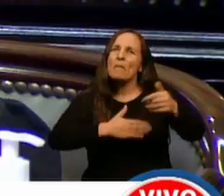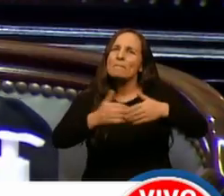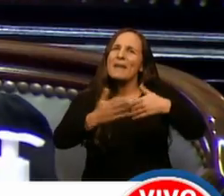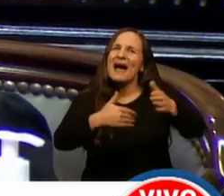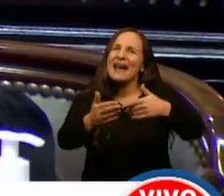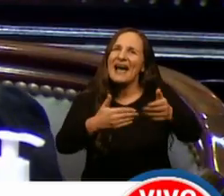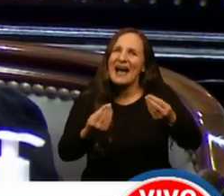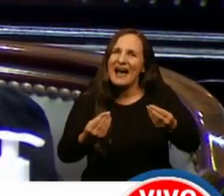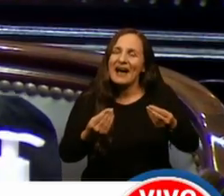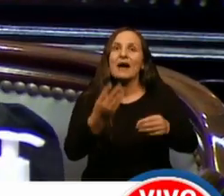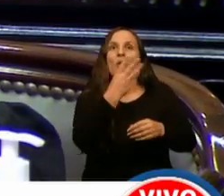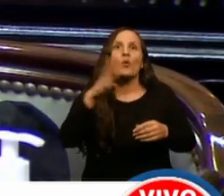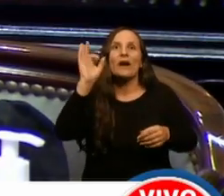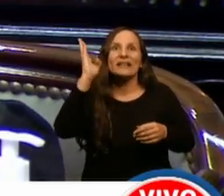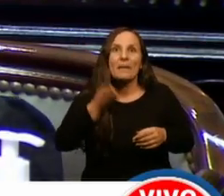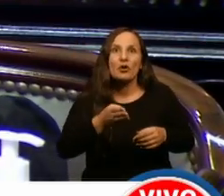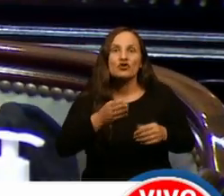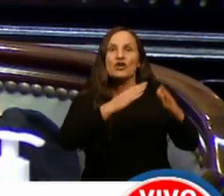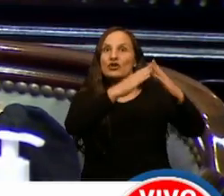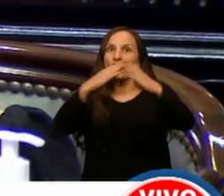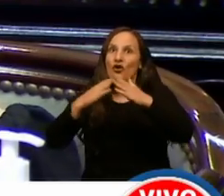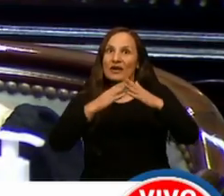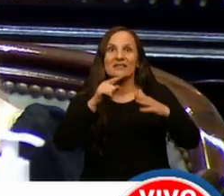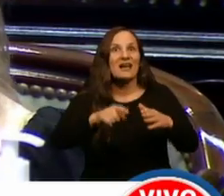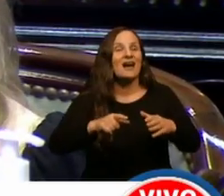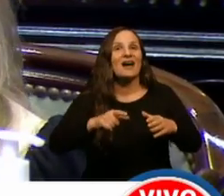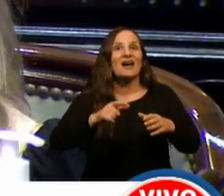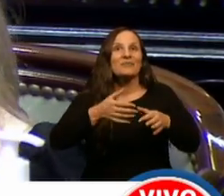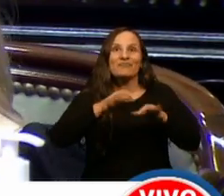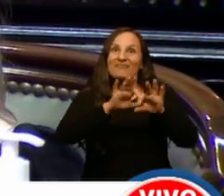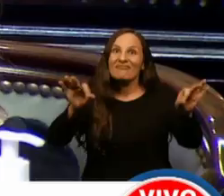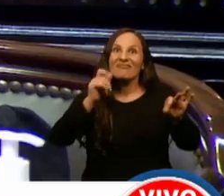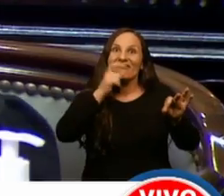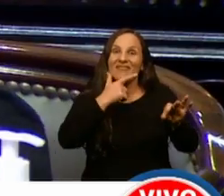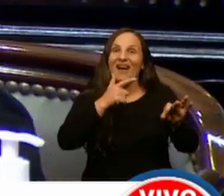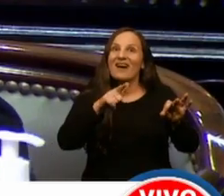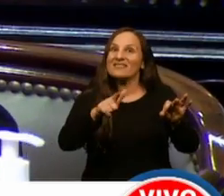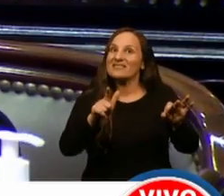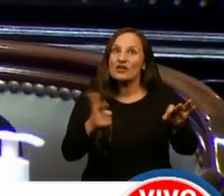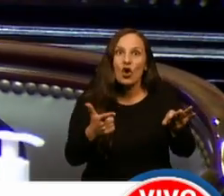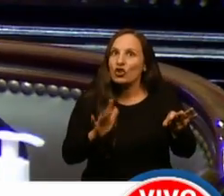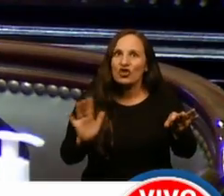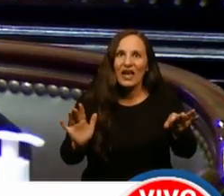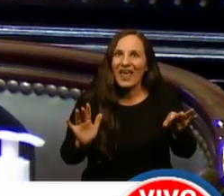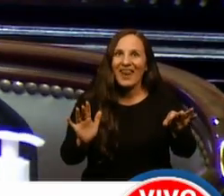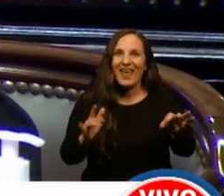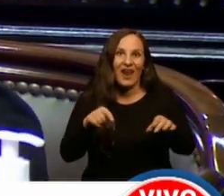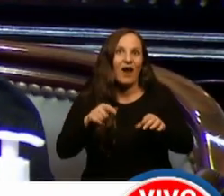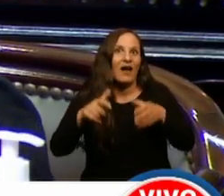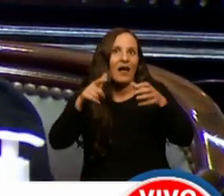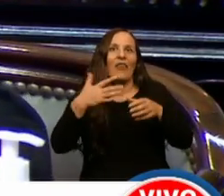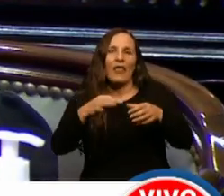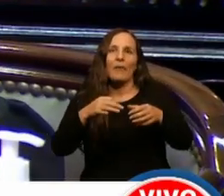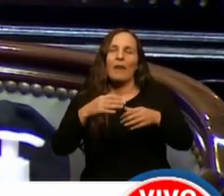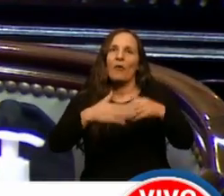para que el 40 por ciento de los hogares que hoy no tienen el servicio de suministro de gas por red lo puedan